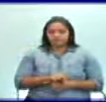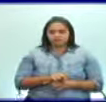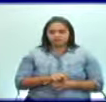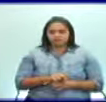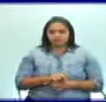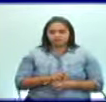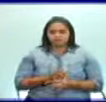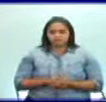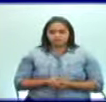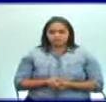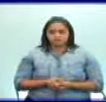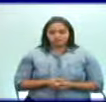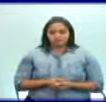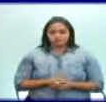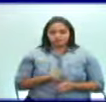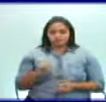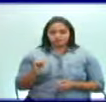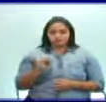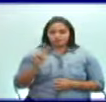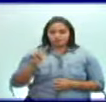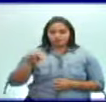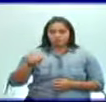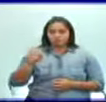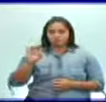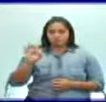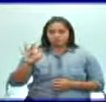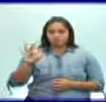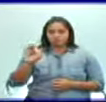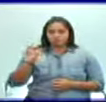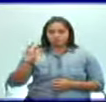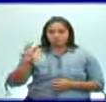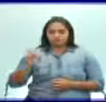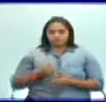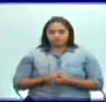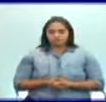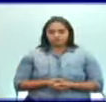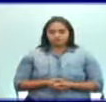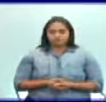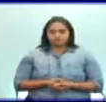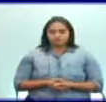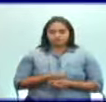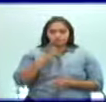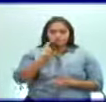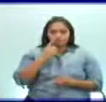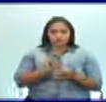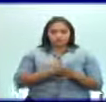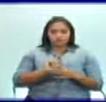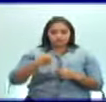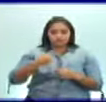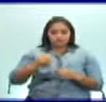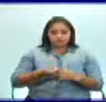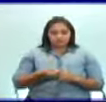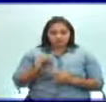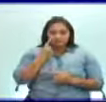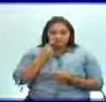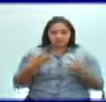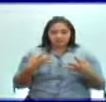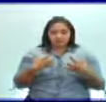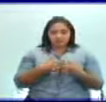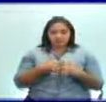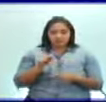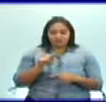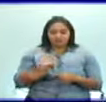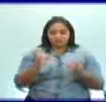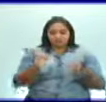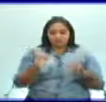antilogaritmo, obtenemos que es 2,83. ¿Ya? Lo vimos en la clase anterior para que vean la relación que existe entre los contenidos